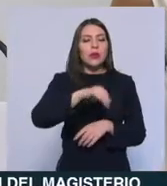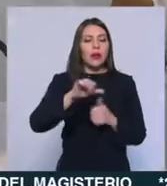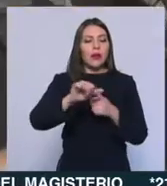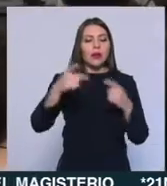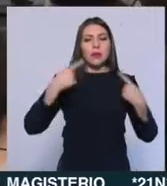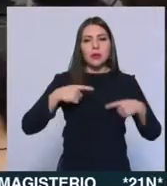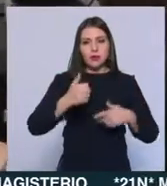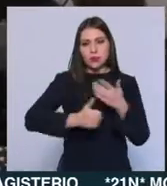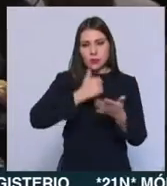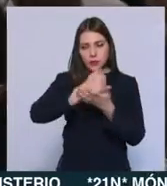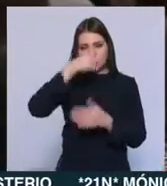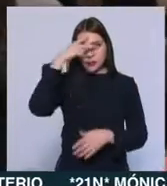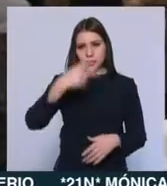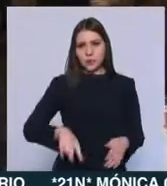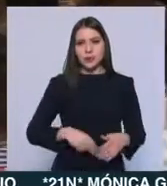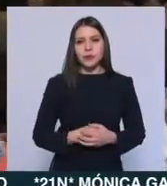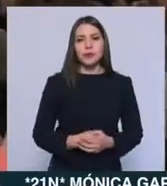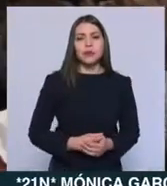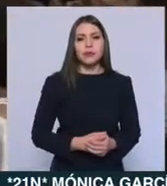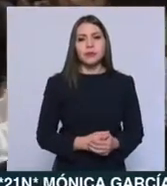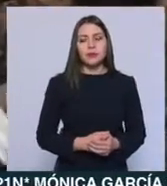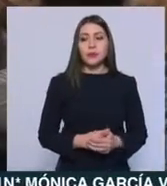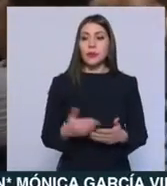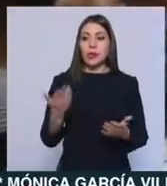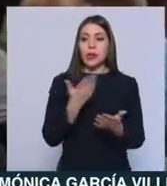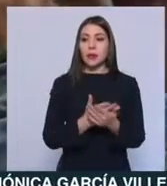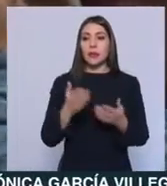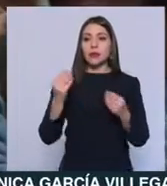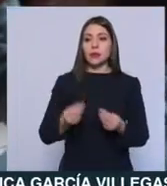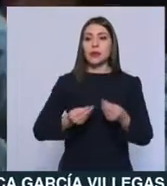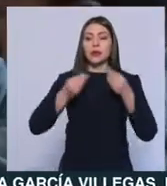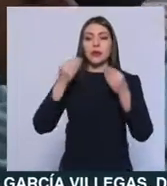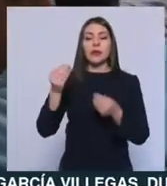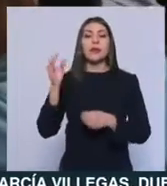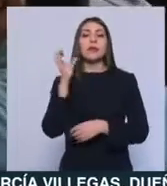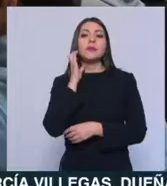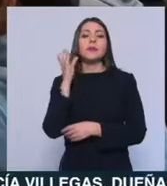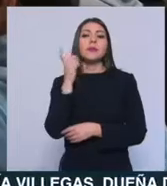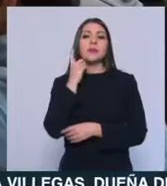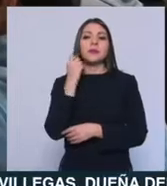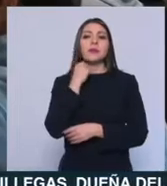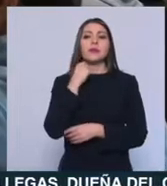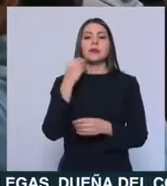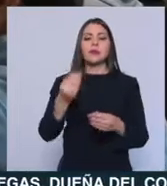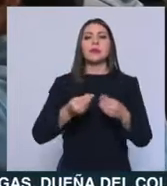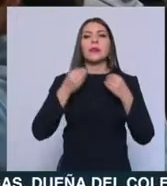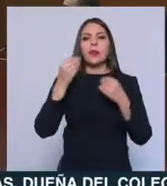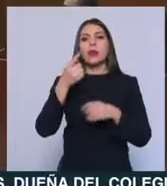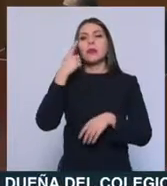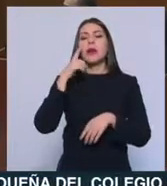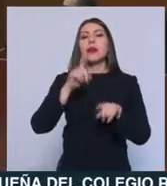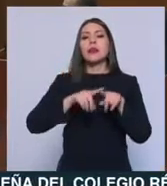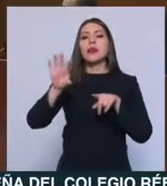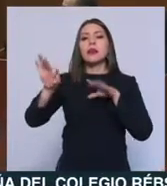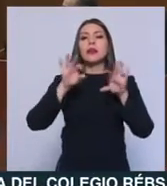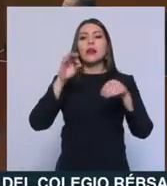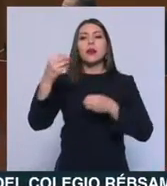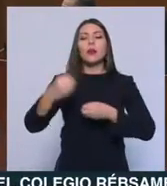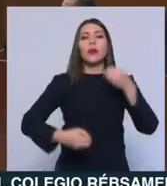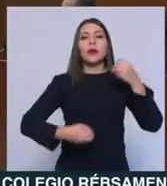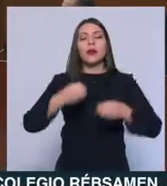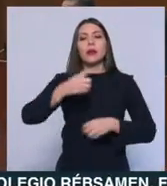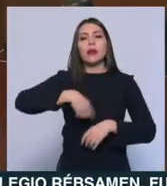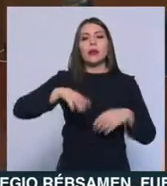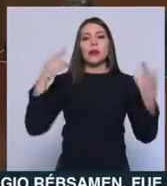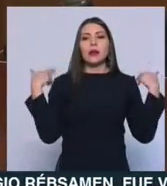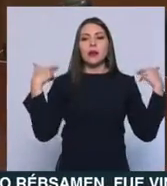México. También fueron enviadas al Congreso capitalino las ternas para candidatos a magistrados que representarán